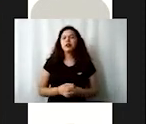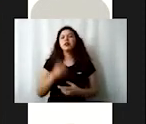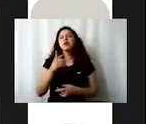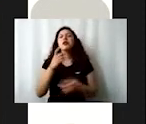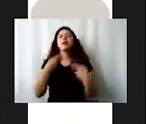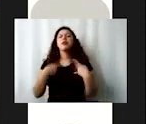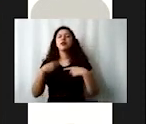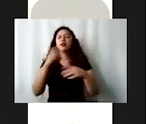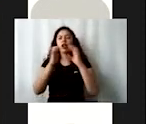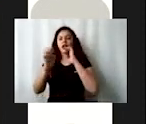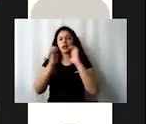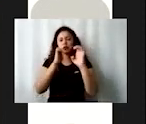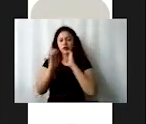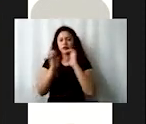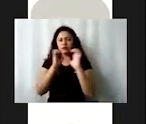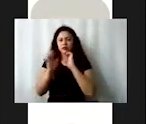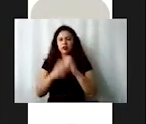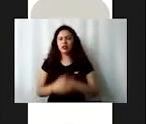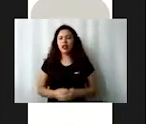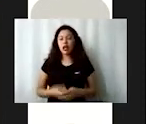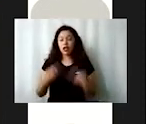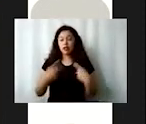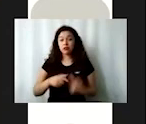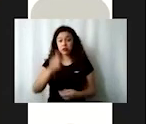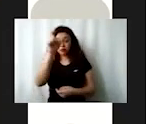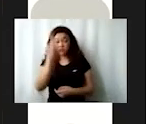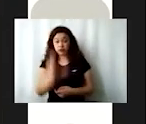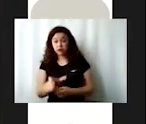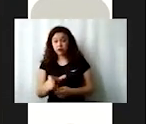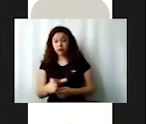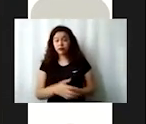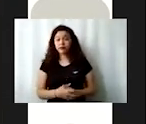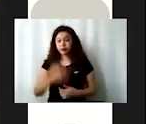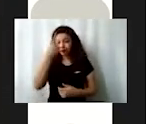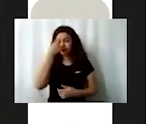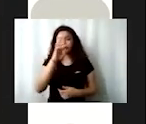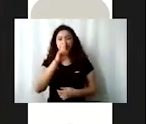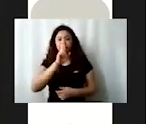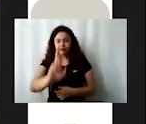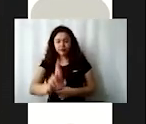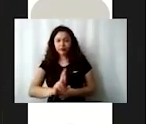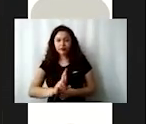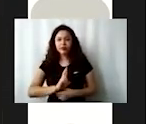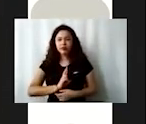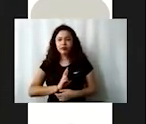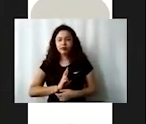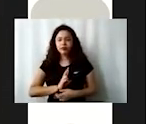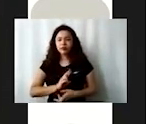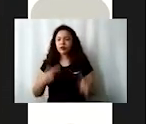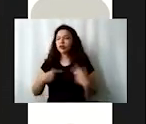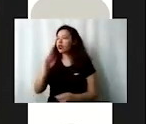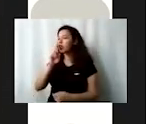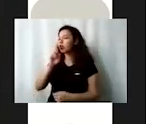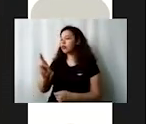una persona y esta persona, al momento de darte una respuesta, tú